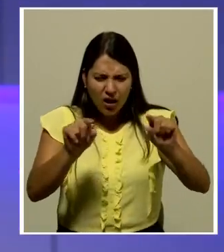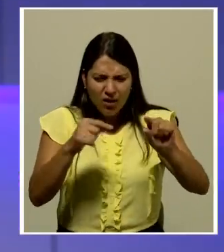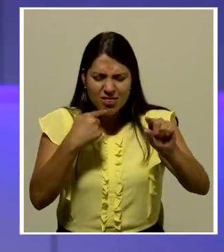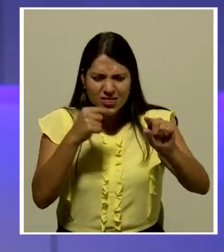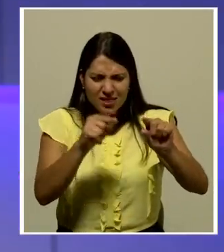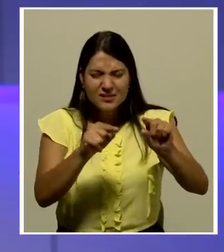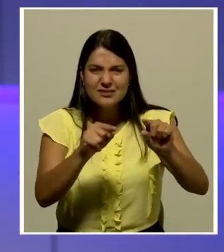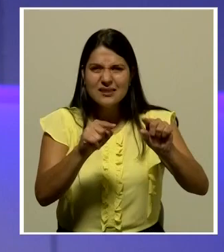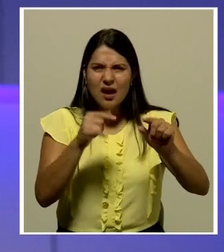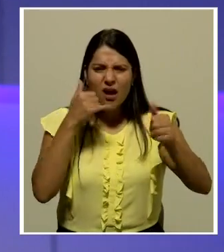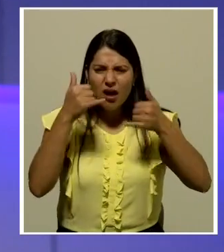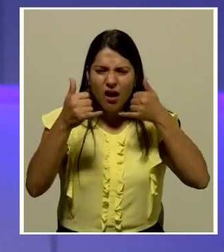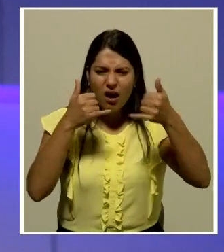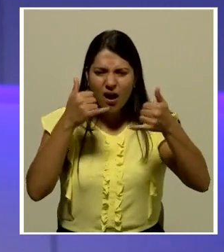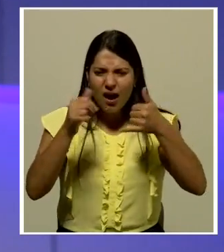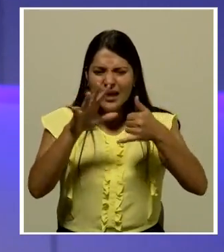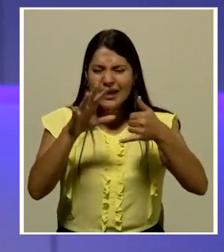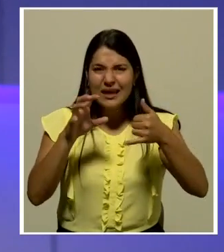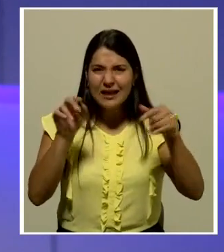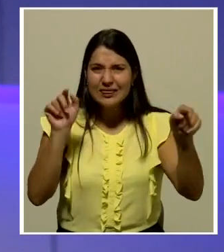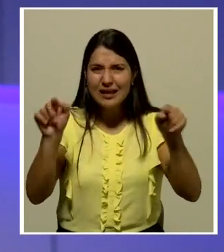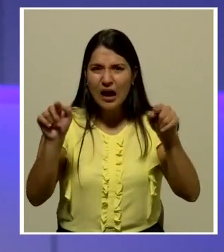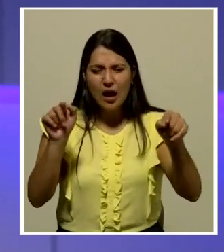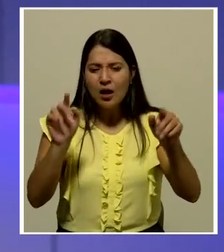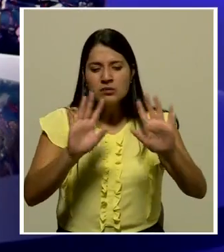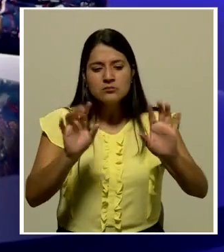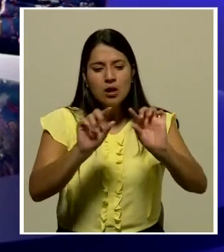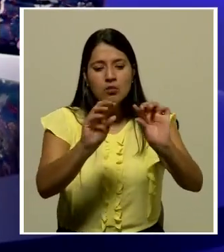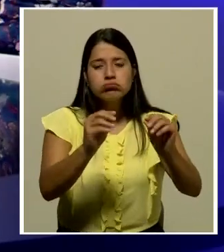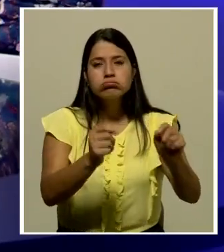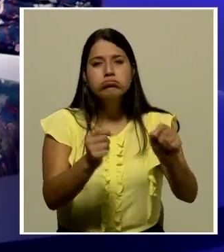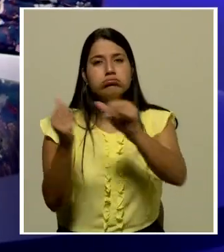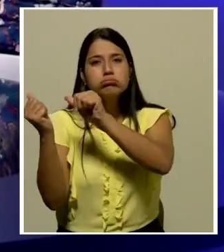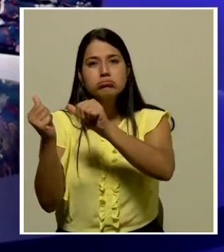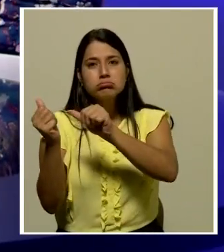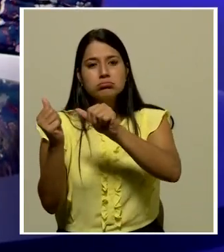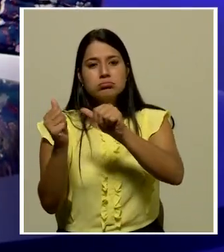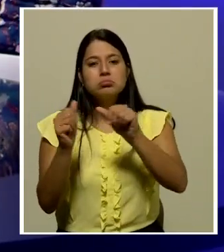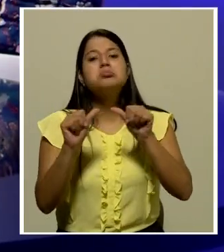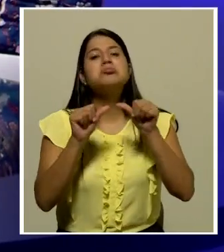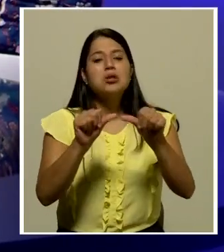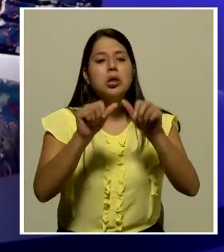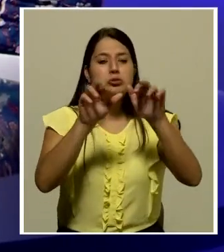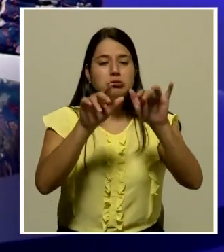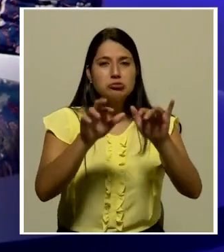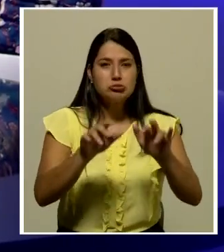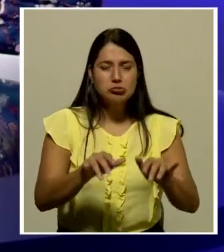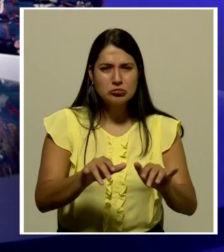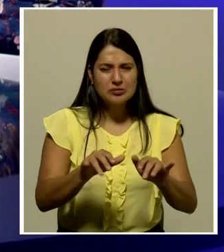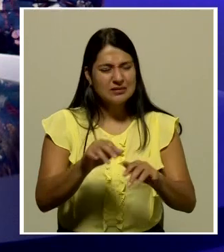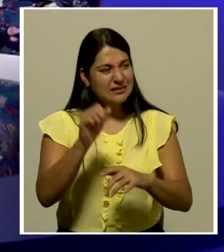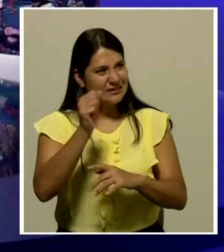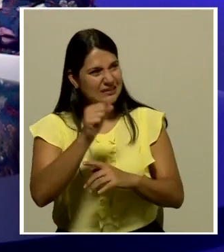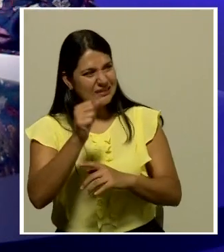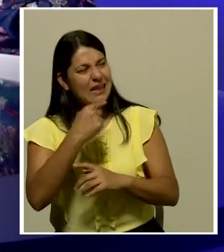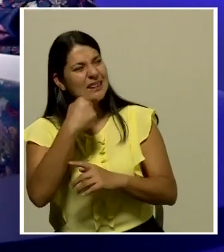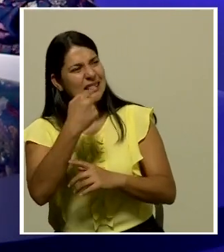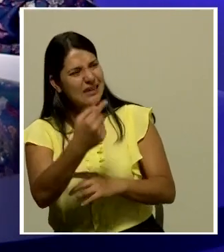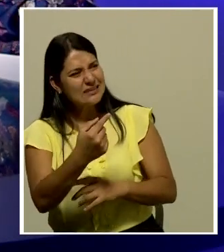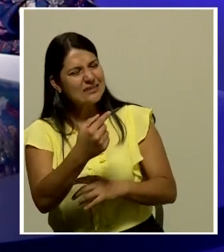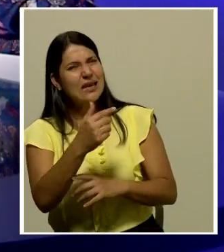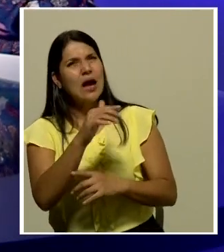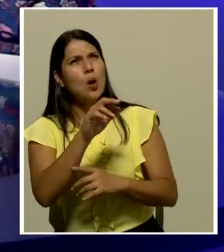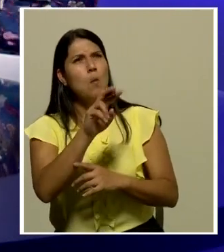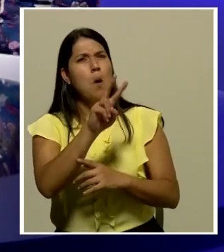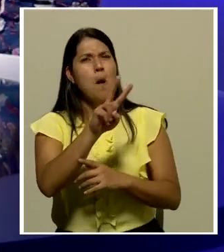El informe decía que habían múltiples llamadas, 500 en un núcleo, creo que eran más de 300 en el caso de Víctor